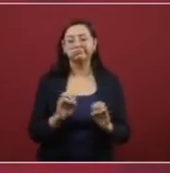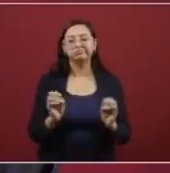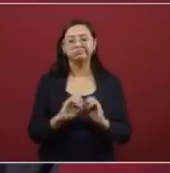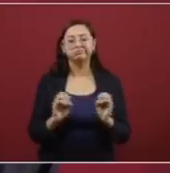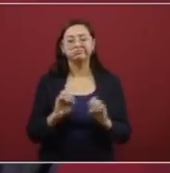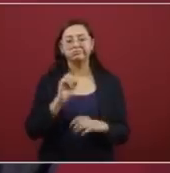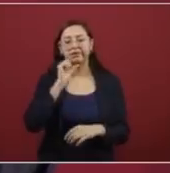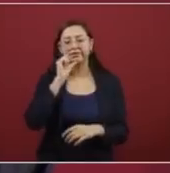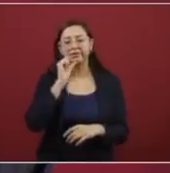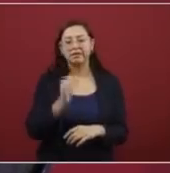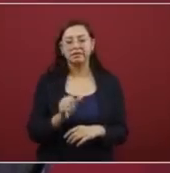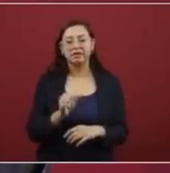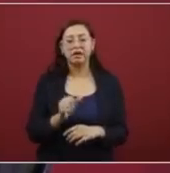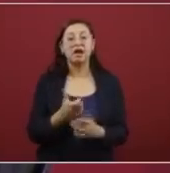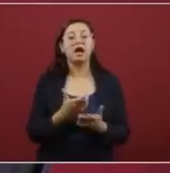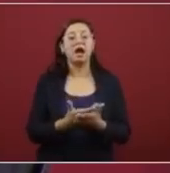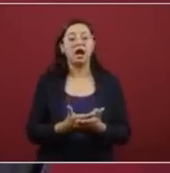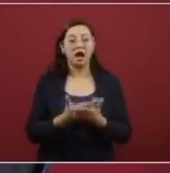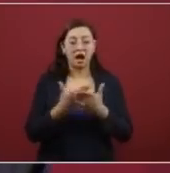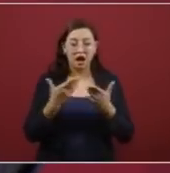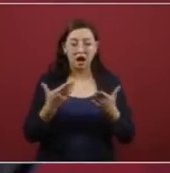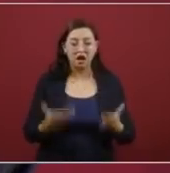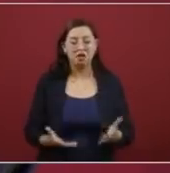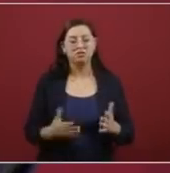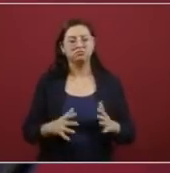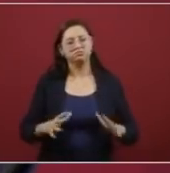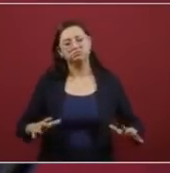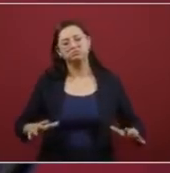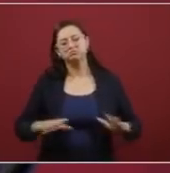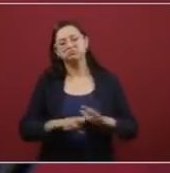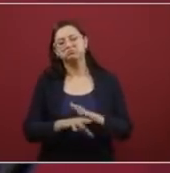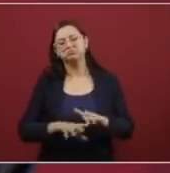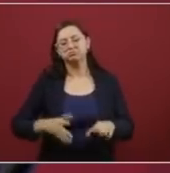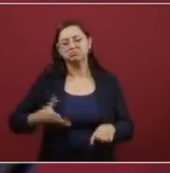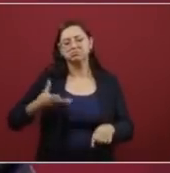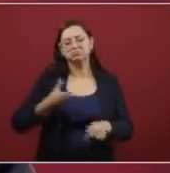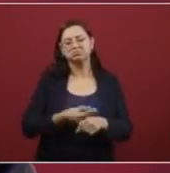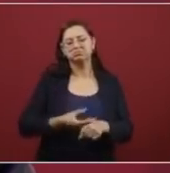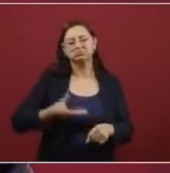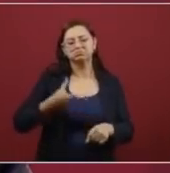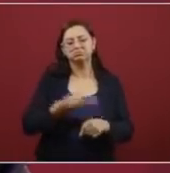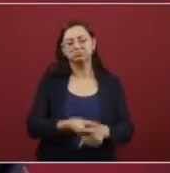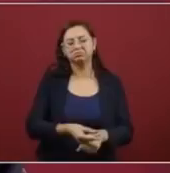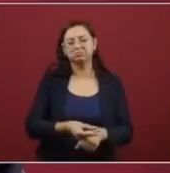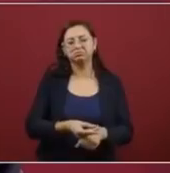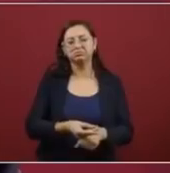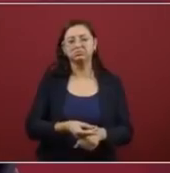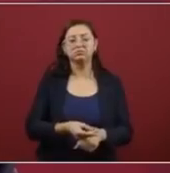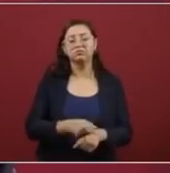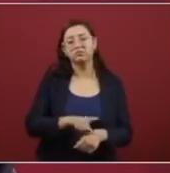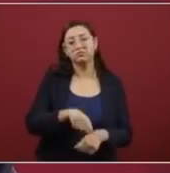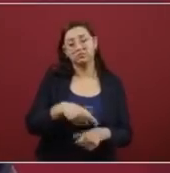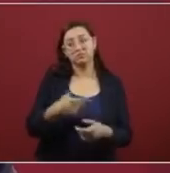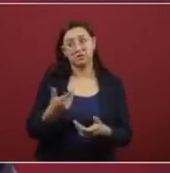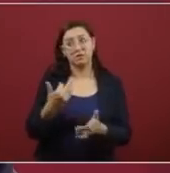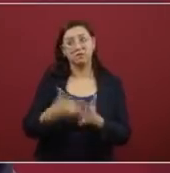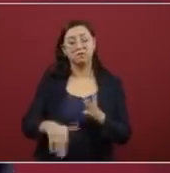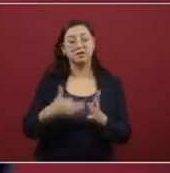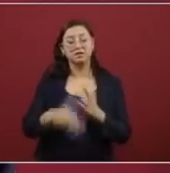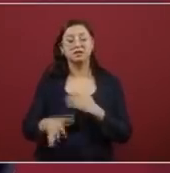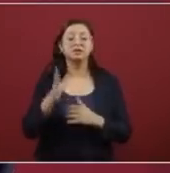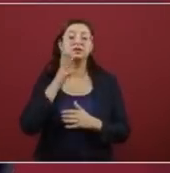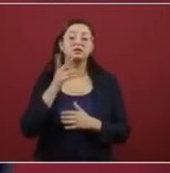Ahora, a partir de esta reforma, de aprobarse en la Cámara de Diputados,